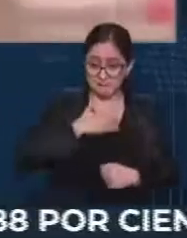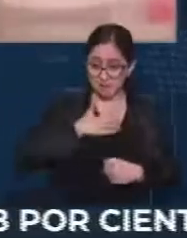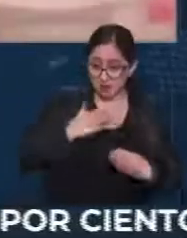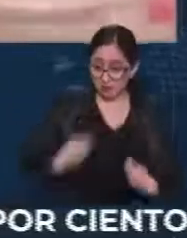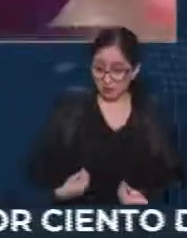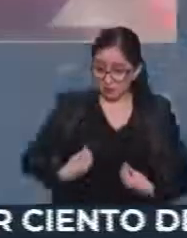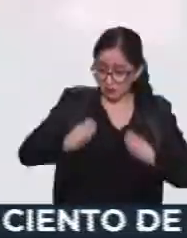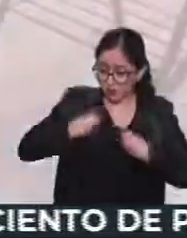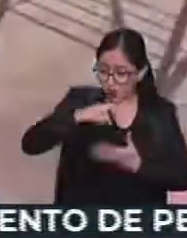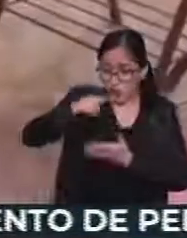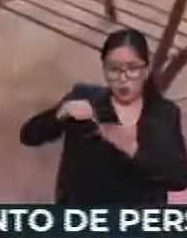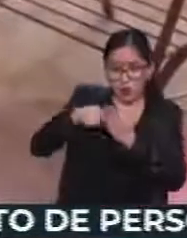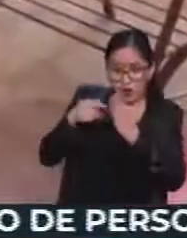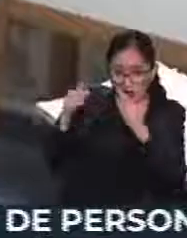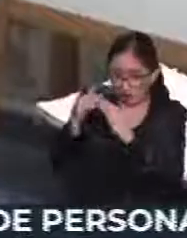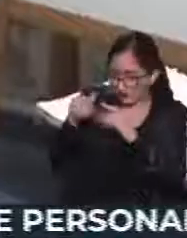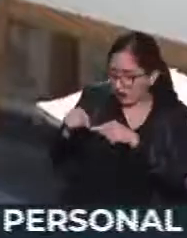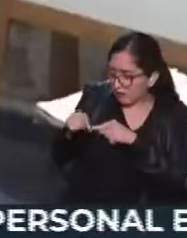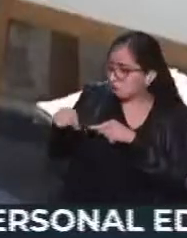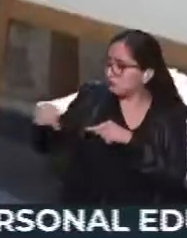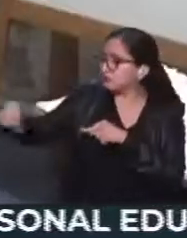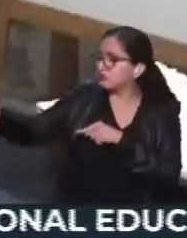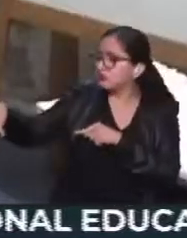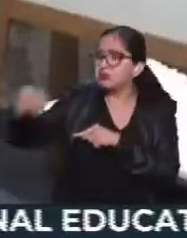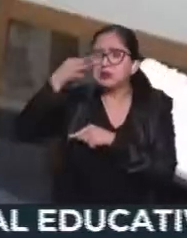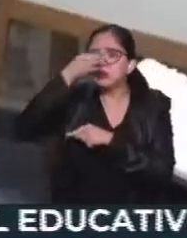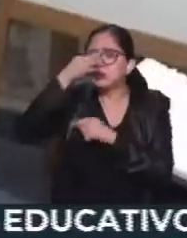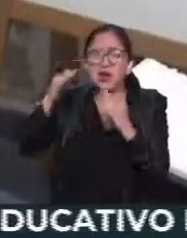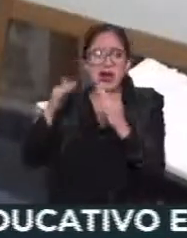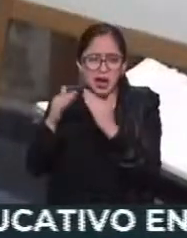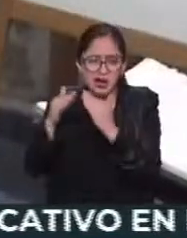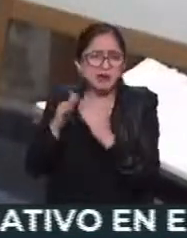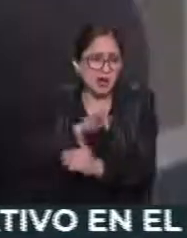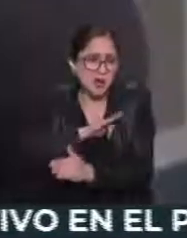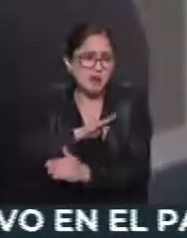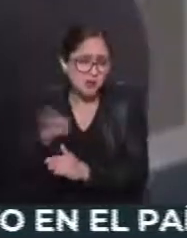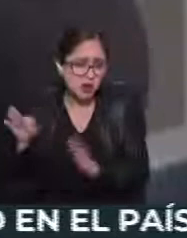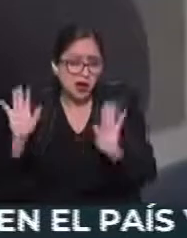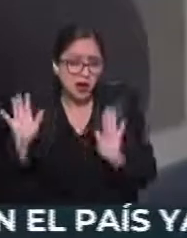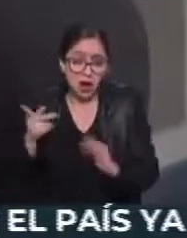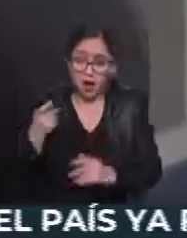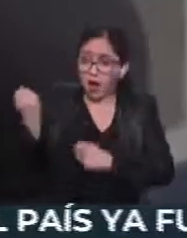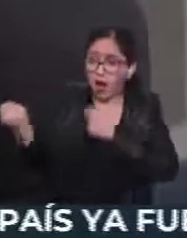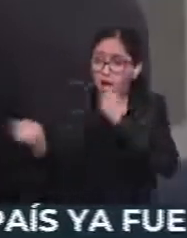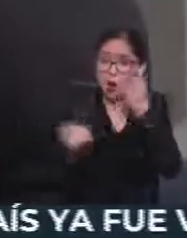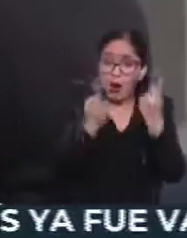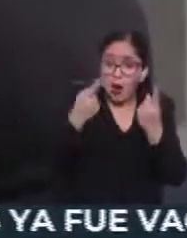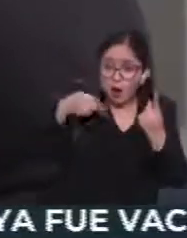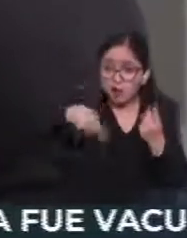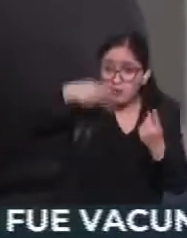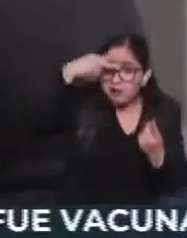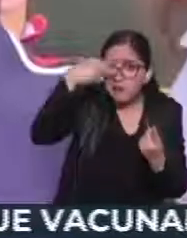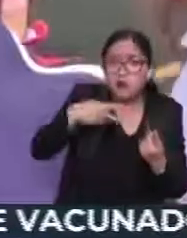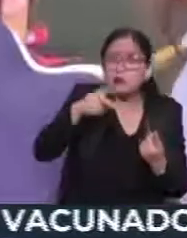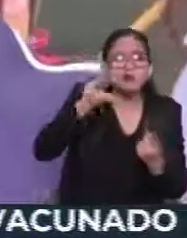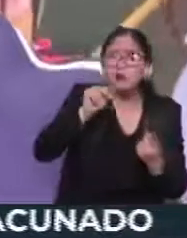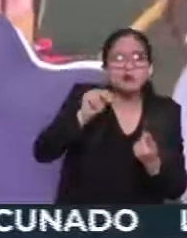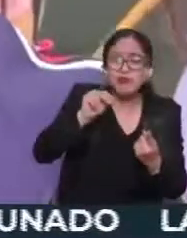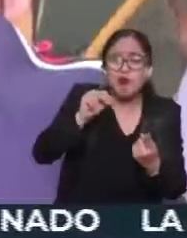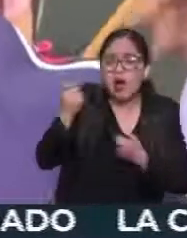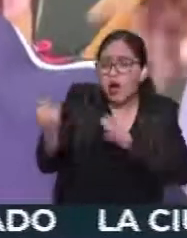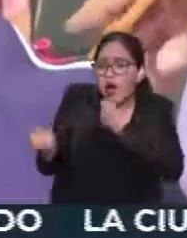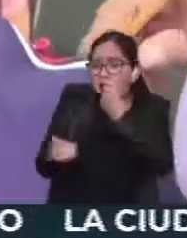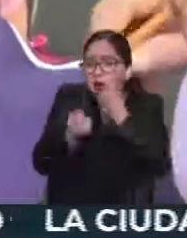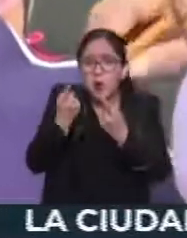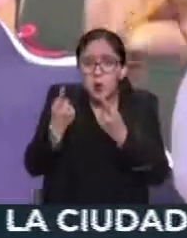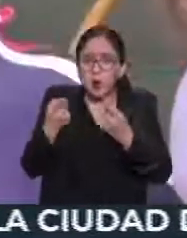México. Imaginemos, no sé, a lo mejor 400, 500 mil viajes hombre o viajes persona